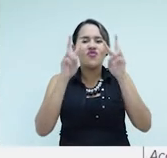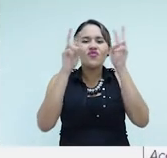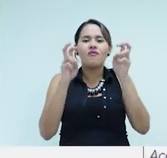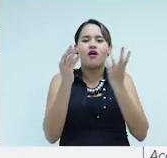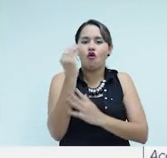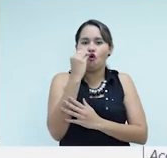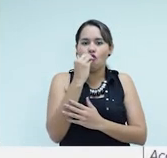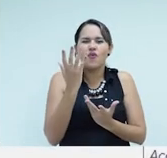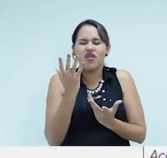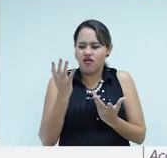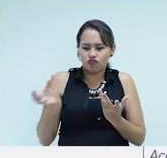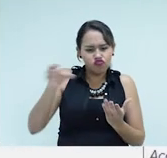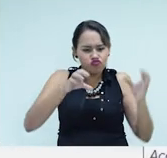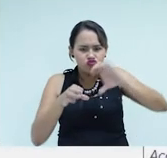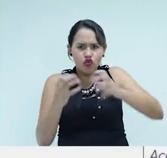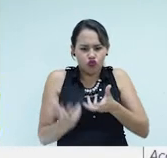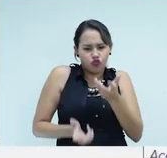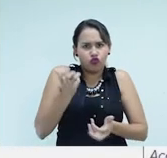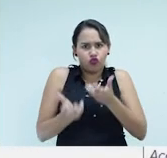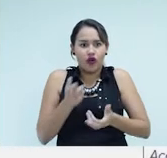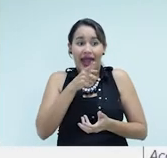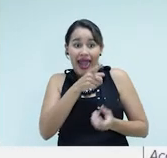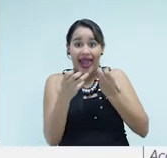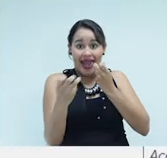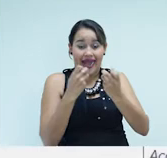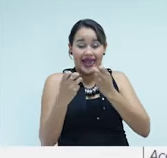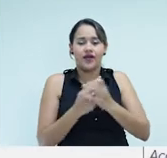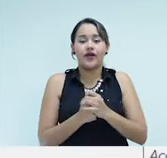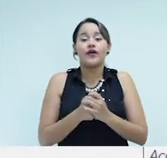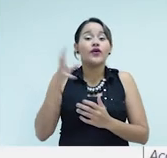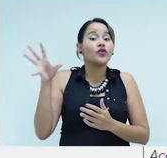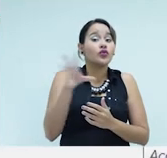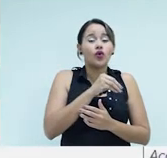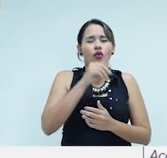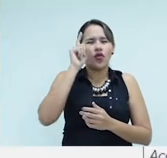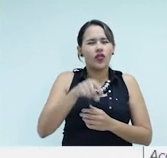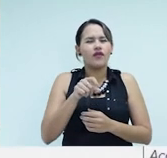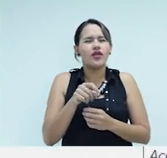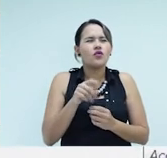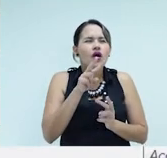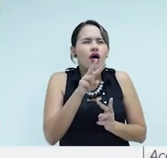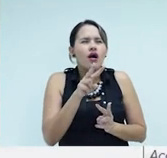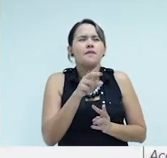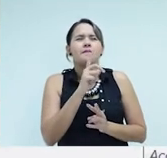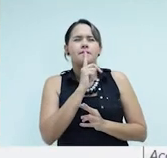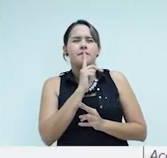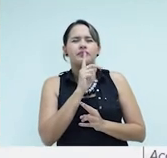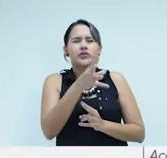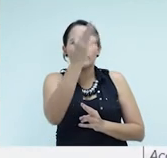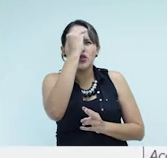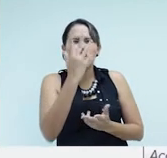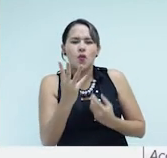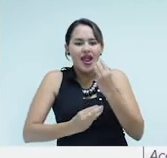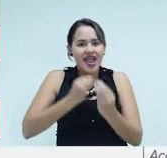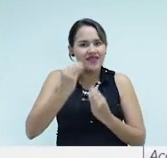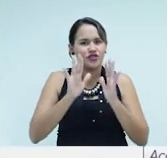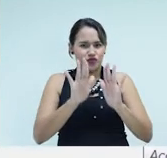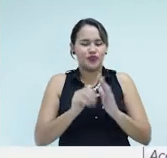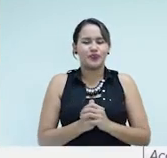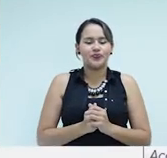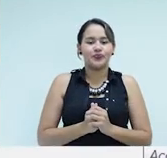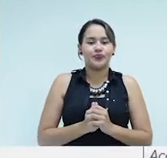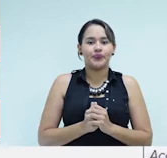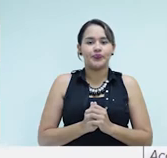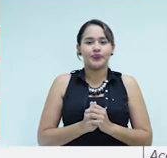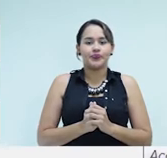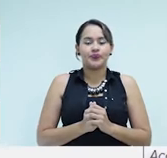explicación que yo le pueda estar dando a esto en la forma de lo hice en un cuadro Pinterest chart o lo puedo hacer en una forma